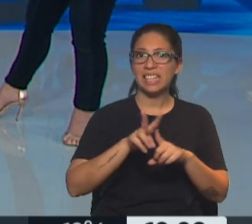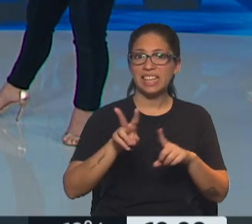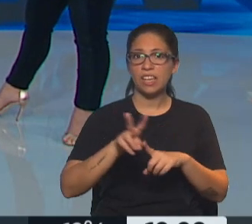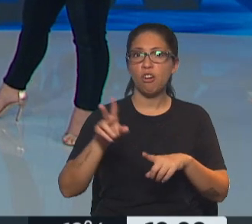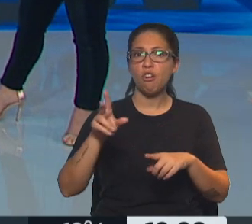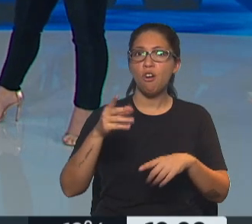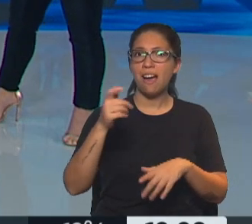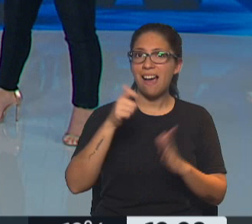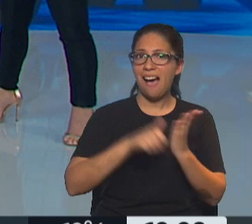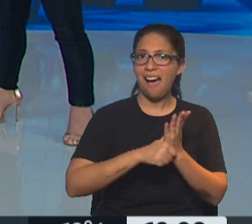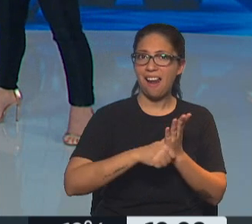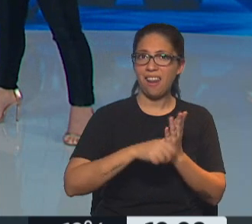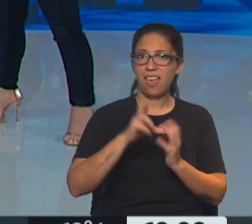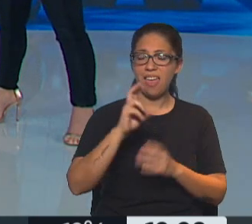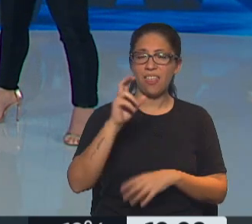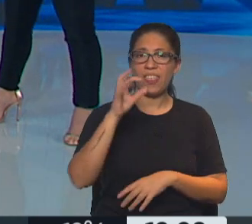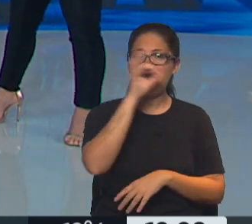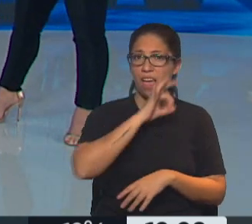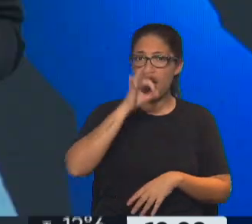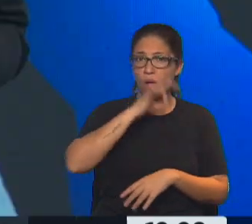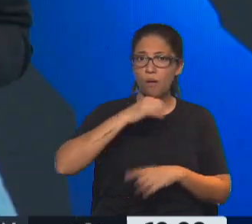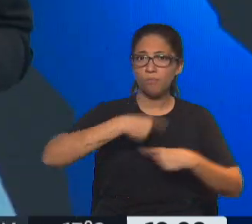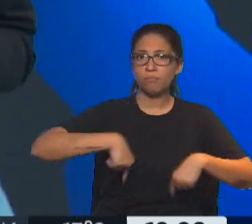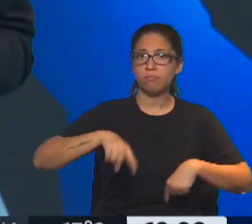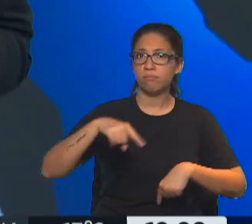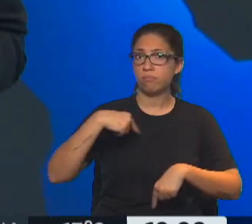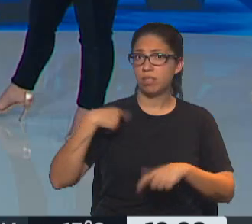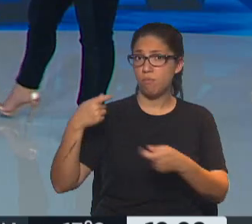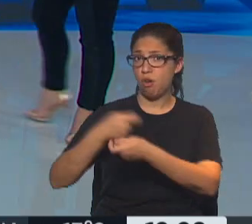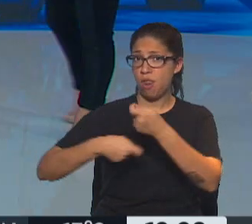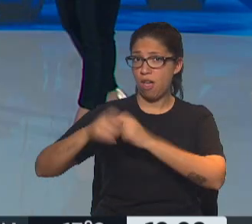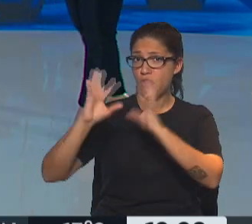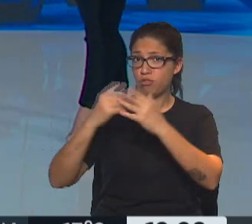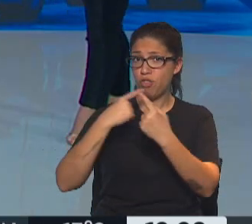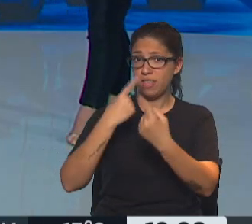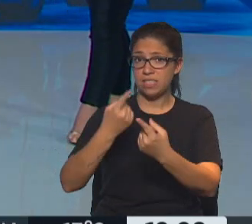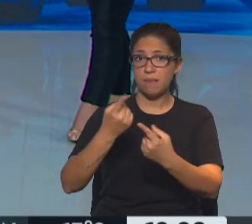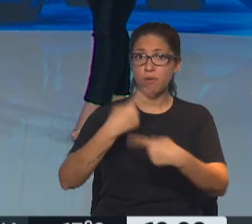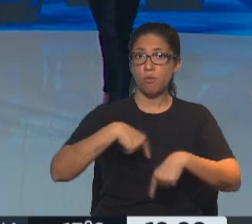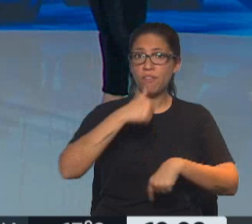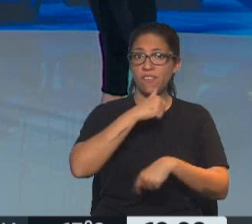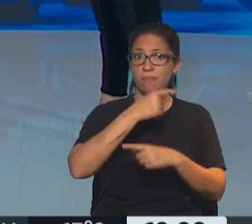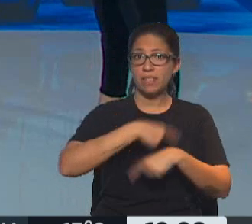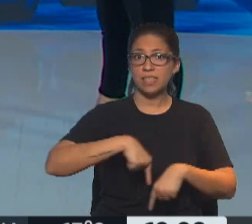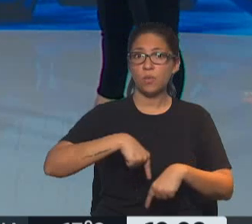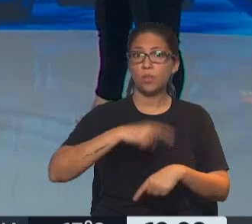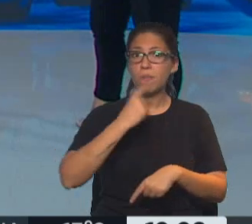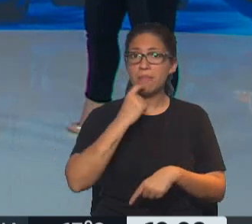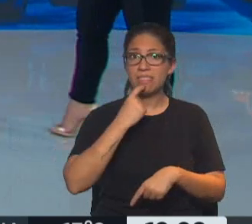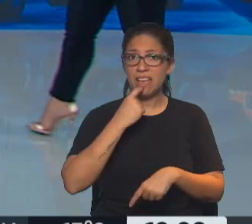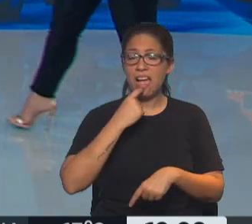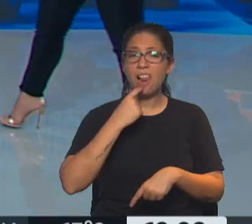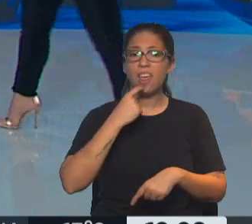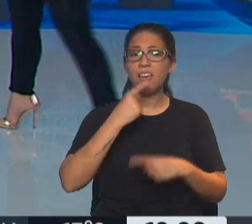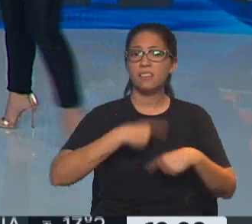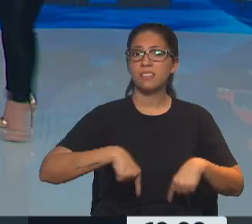Bolivia, carne bovina. Esto lo dice la OMC, no lo digo yo, no lo dice el CEPA. Canadá, productos farmacéuticos. Chile, metales preciosos chapados de